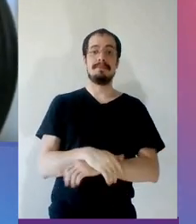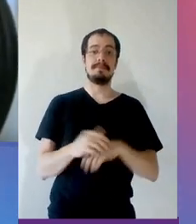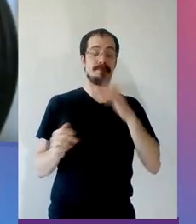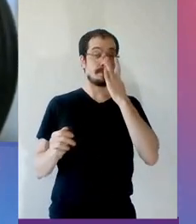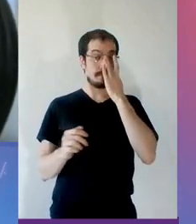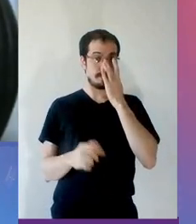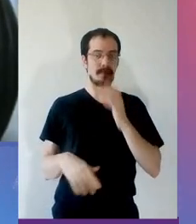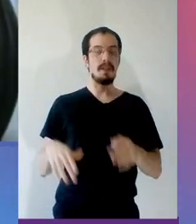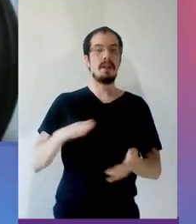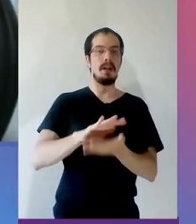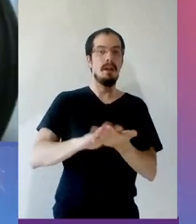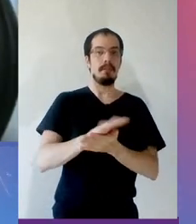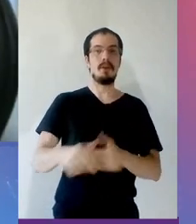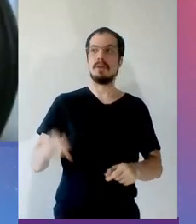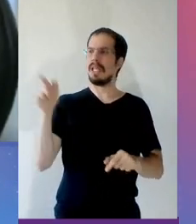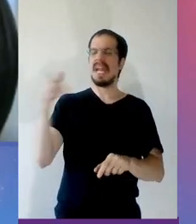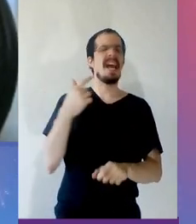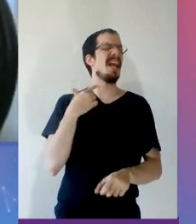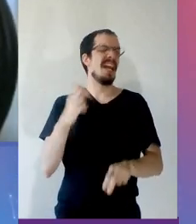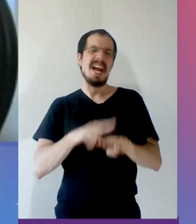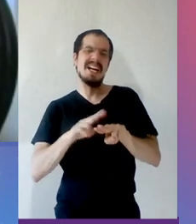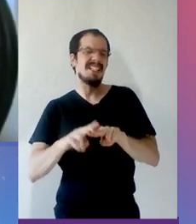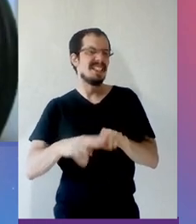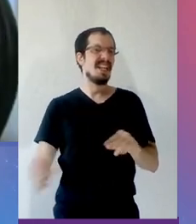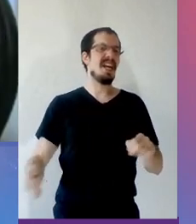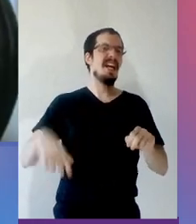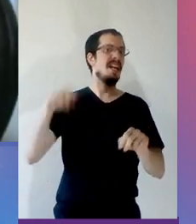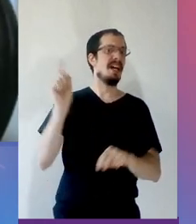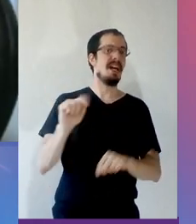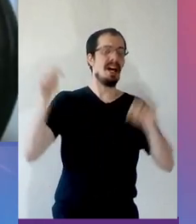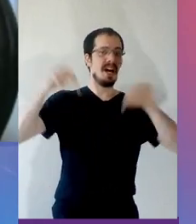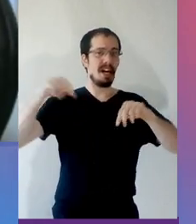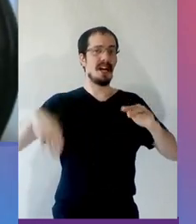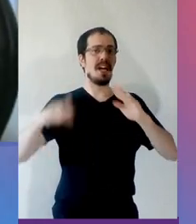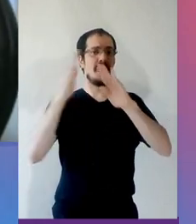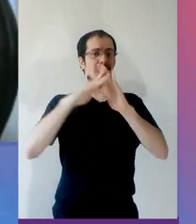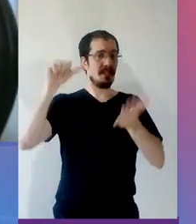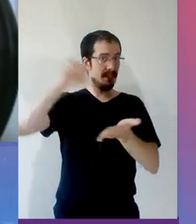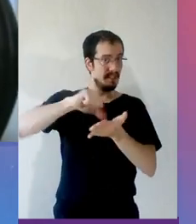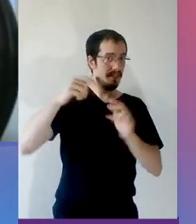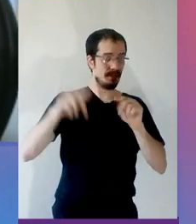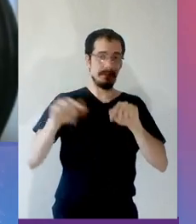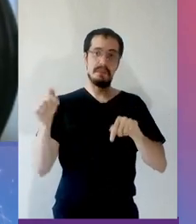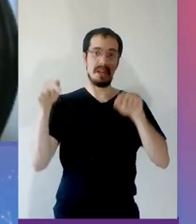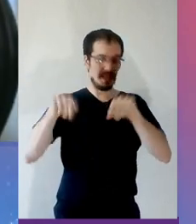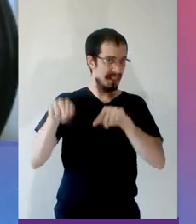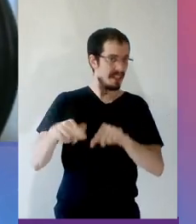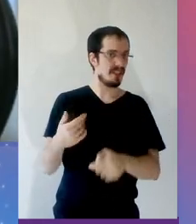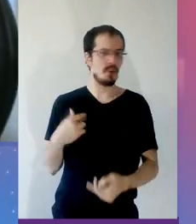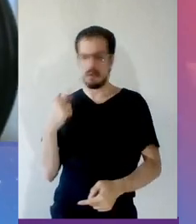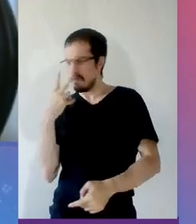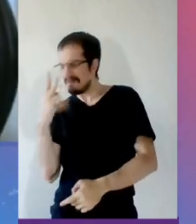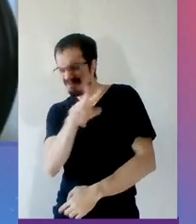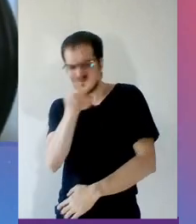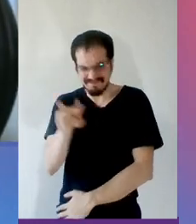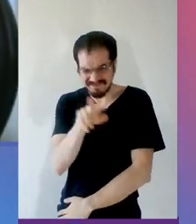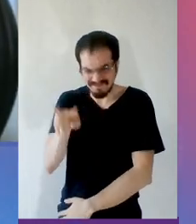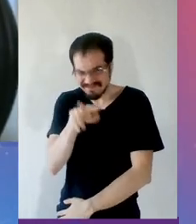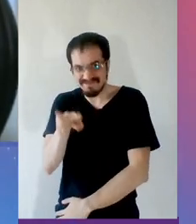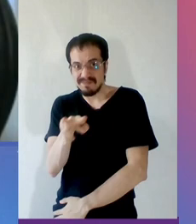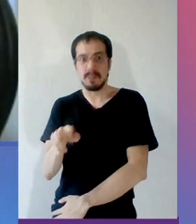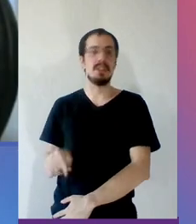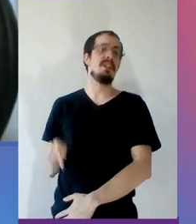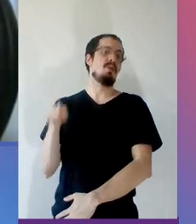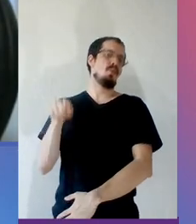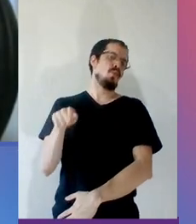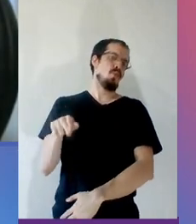hacer en los consultorios de atención primaria, que es donde se hace fundamentalmente el trabajo, ¿no es cierto?, en desarrollo,